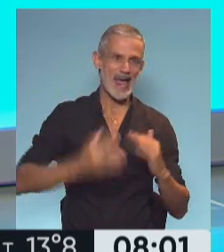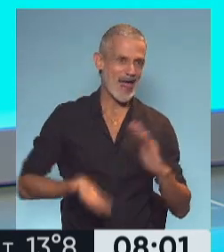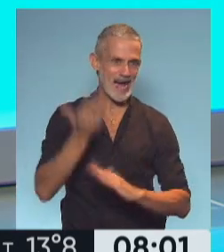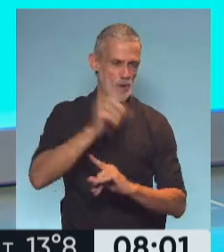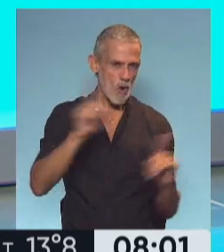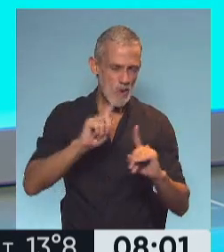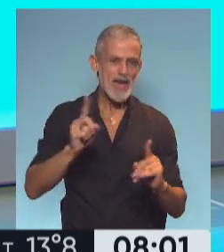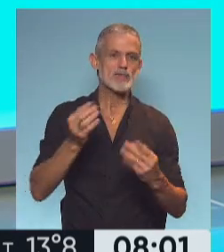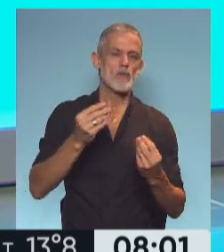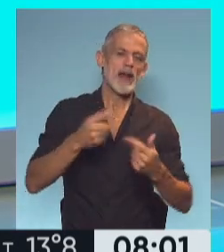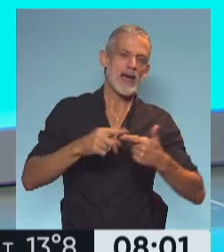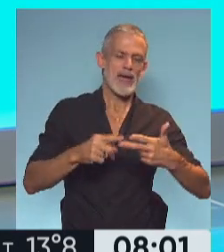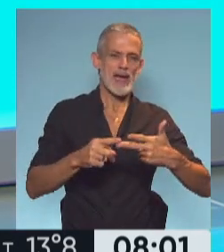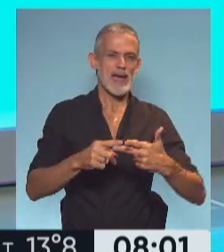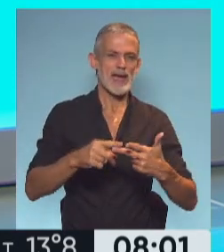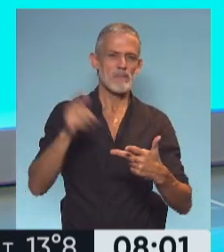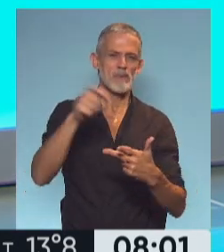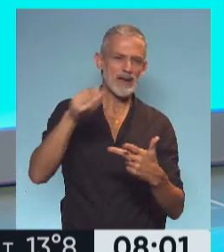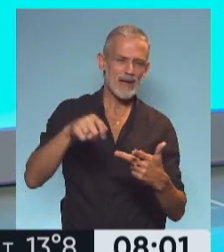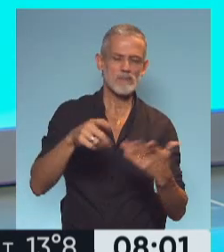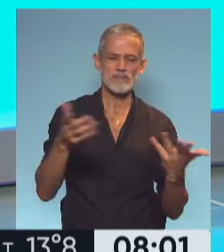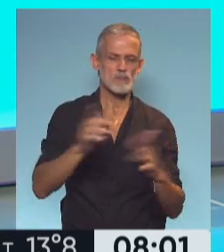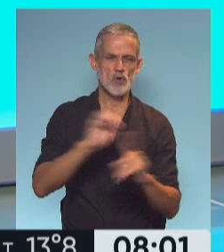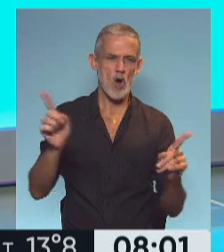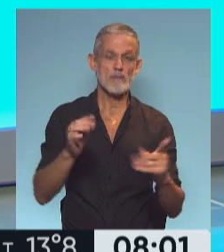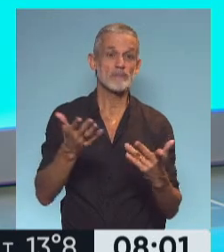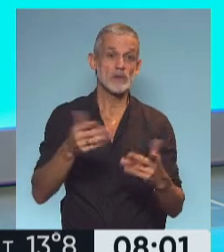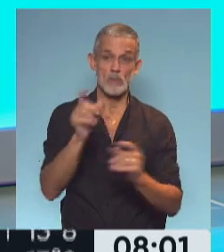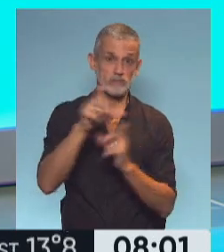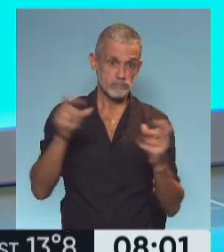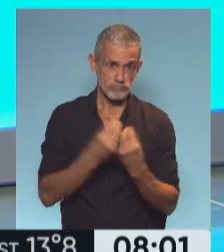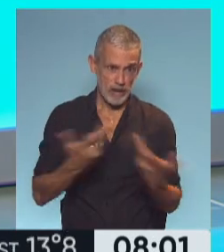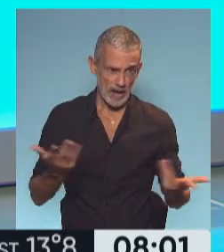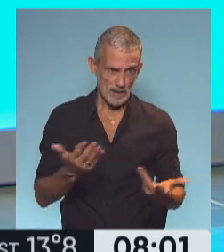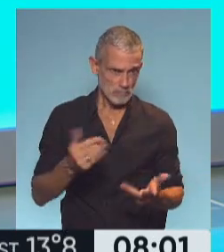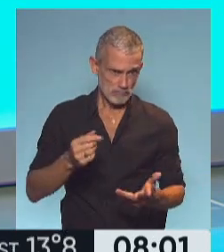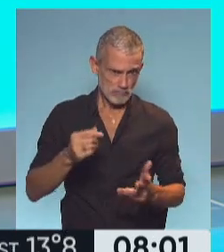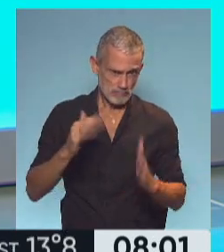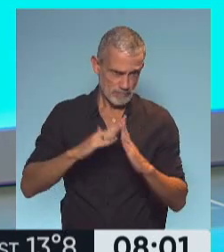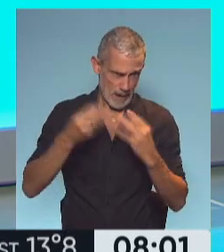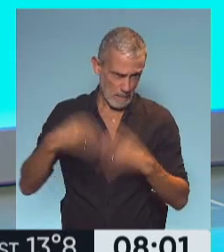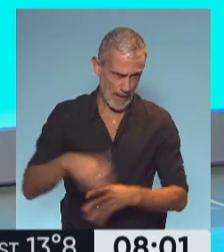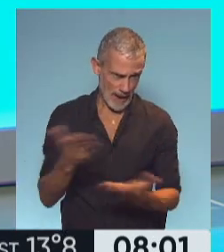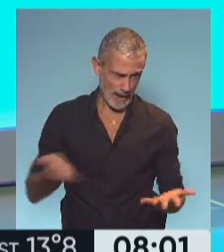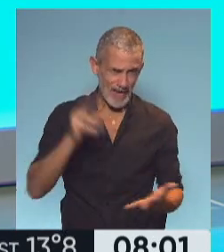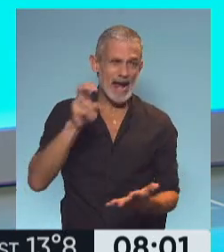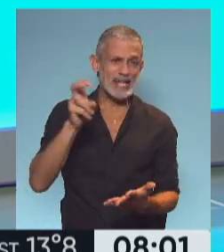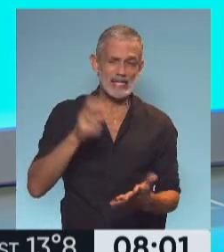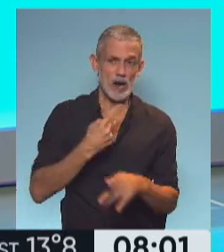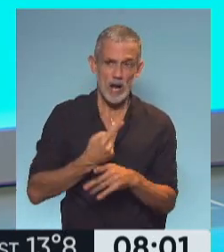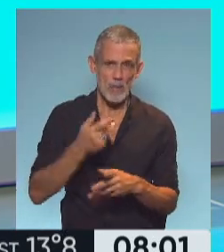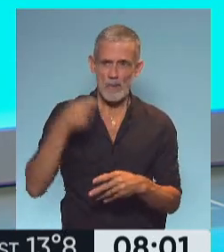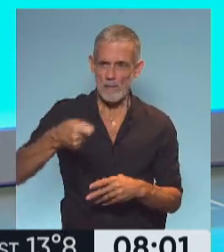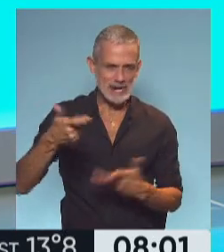alquileres, para que se eviten las ejecuciones, hay mucha gente que va a quedar en la lona, mucha gente que va a quedar sin la posibilidad, y estamos